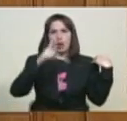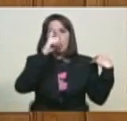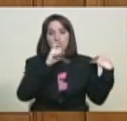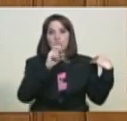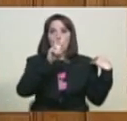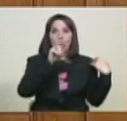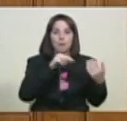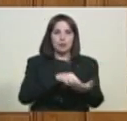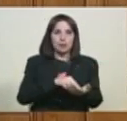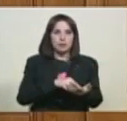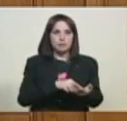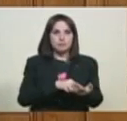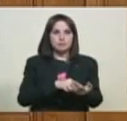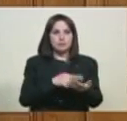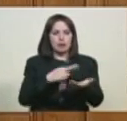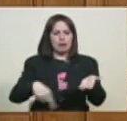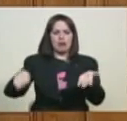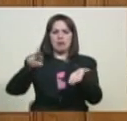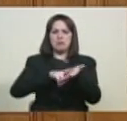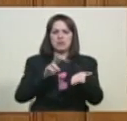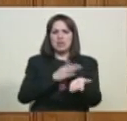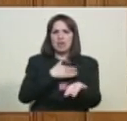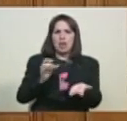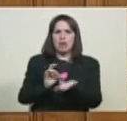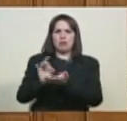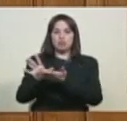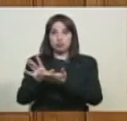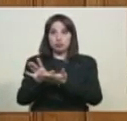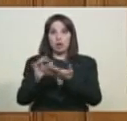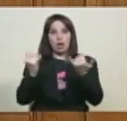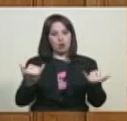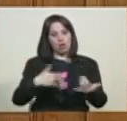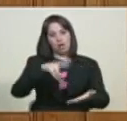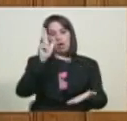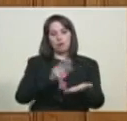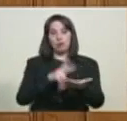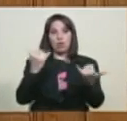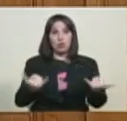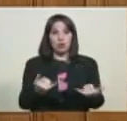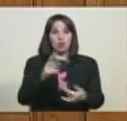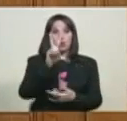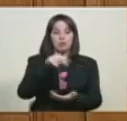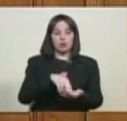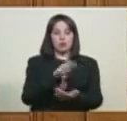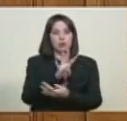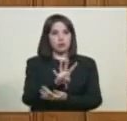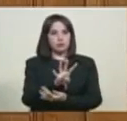Elección de referéndum revocatorio que terminó siendo referéndum aprobatorio 2004.